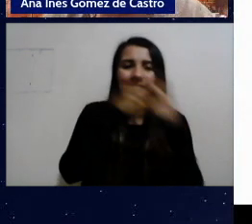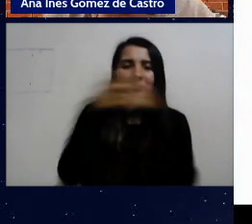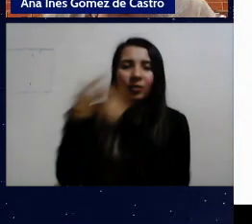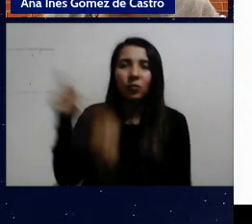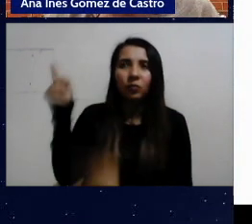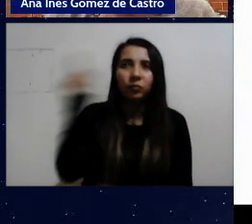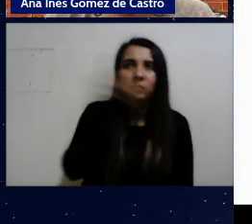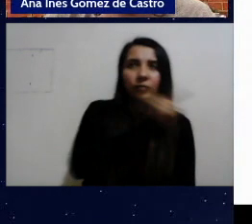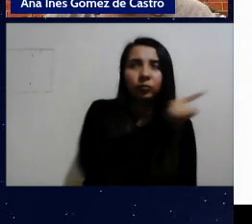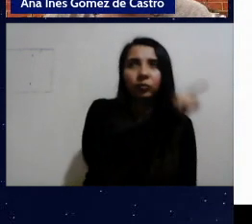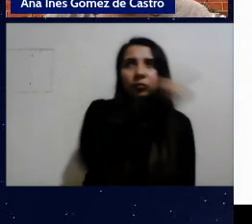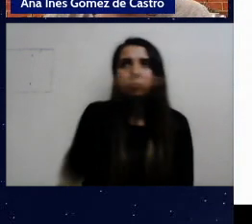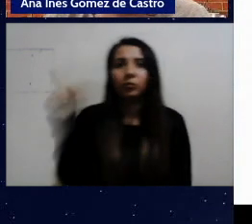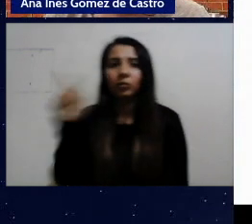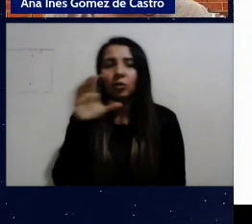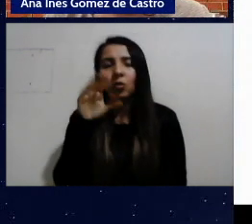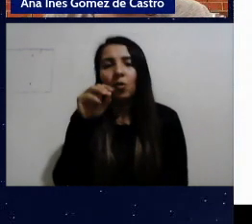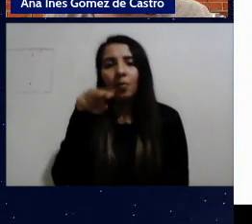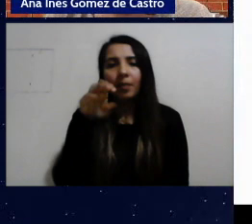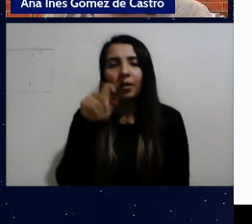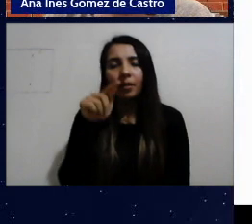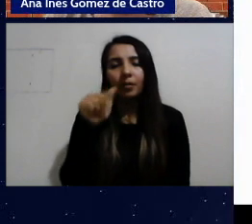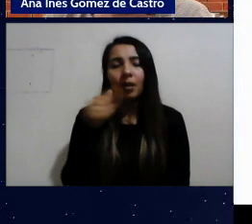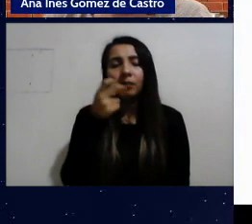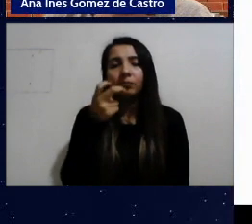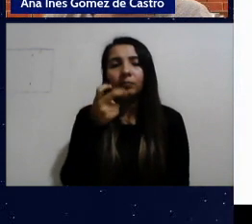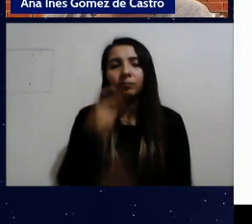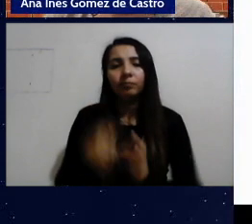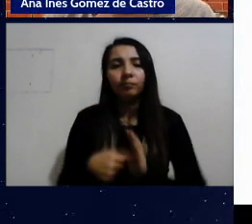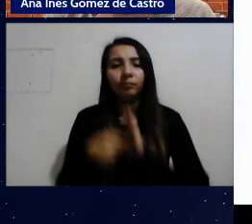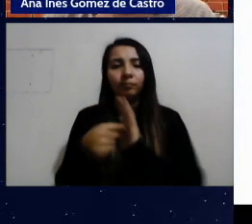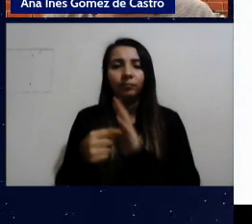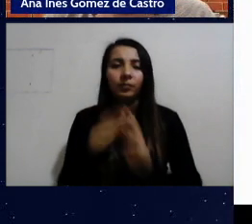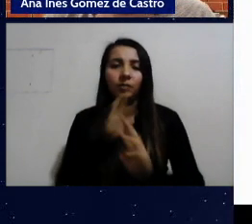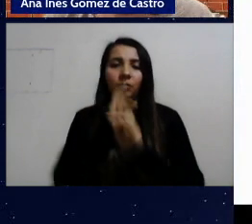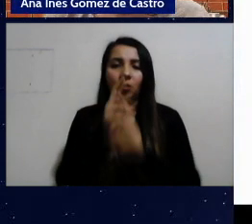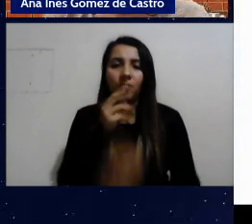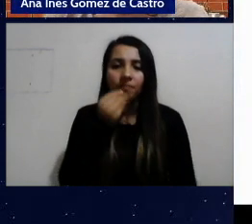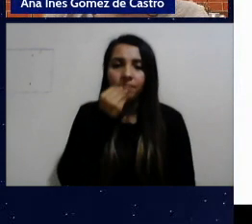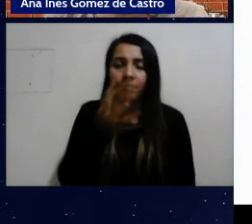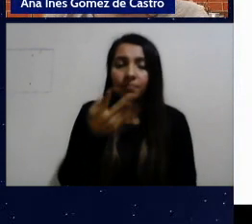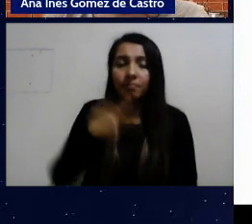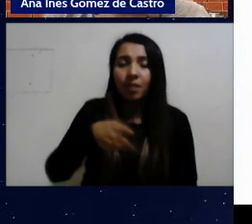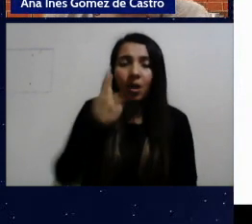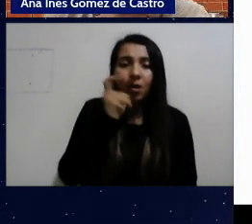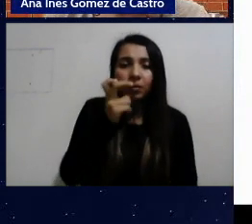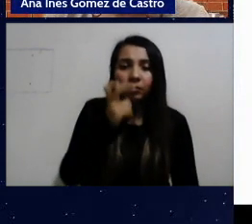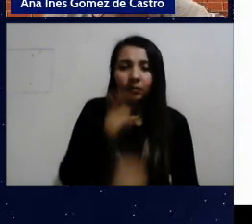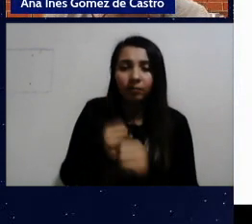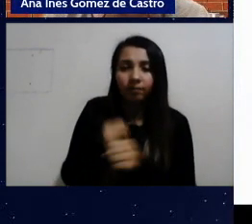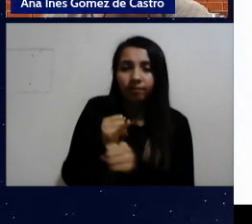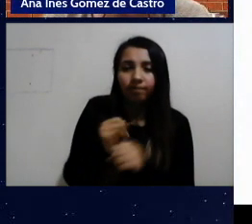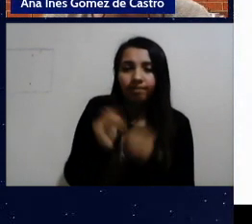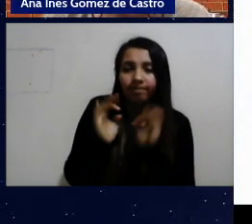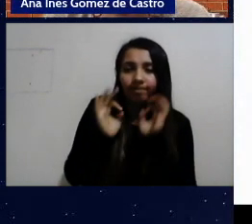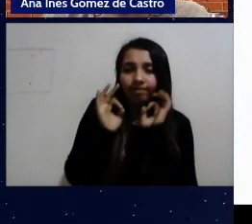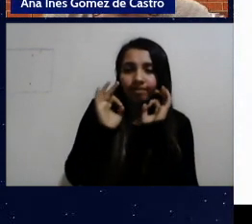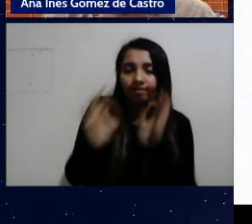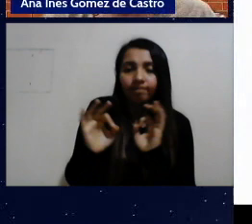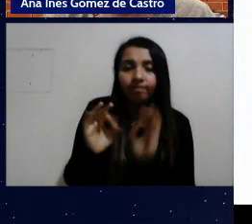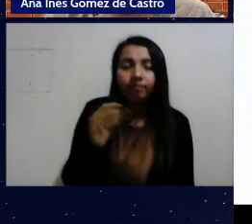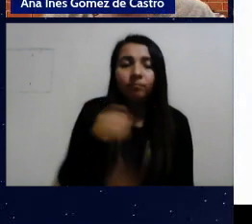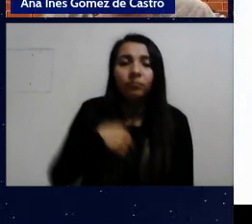cometas tienen glicina. Bien, este es un resultado extraordinario, pero no